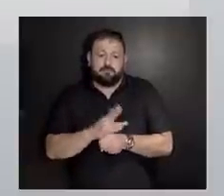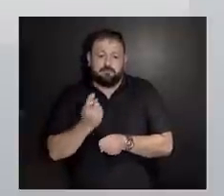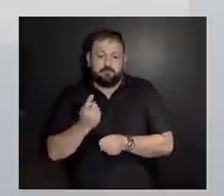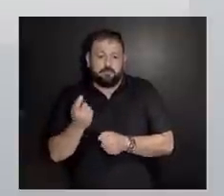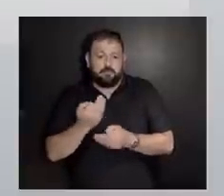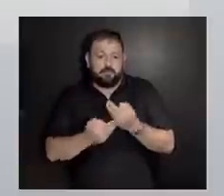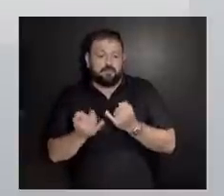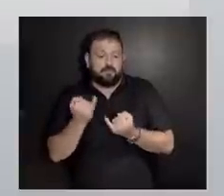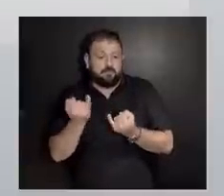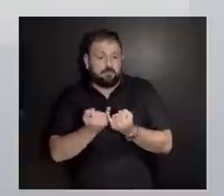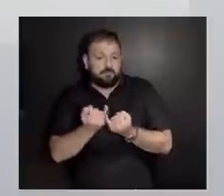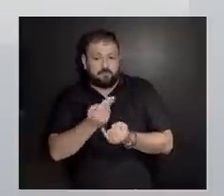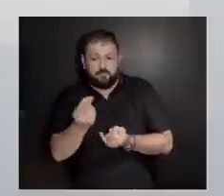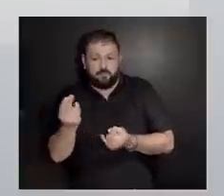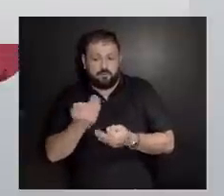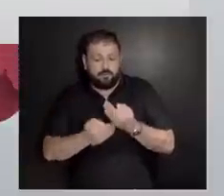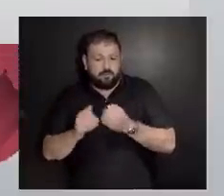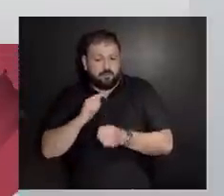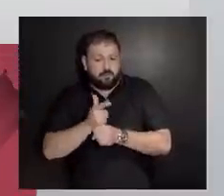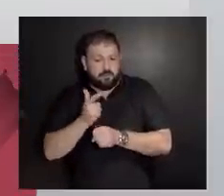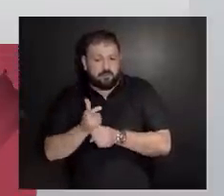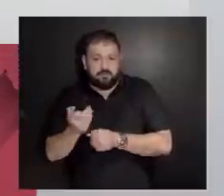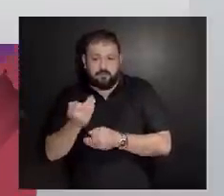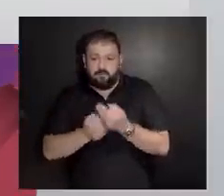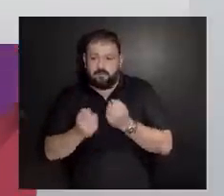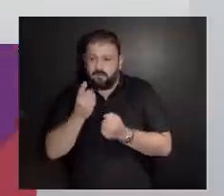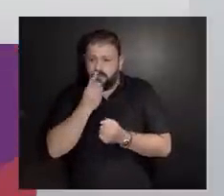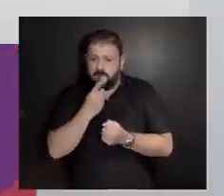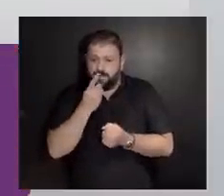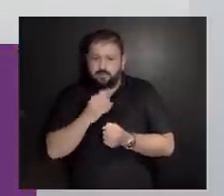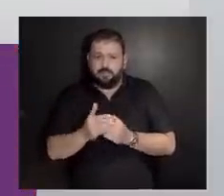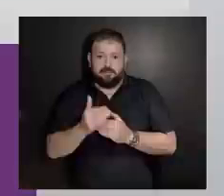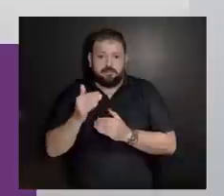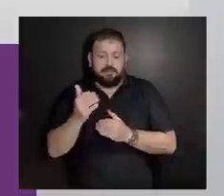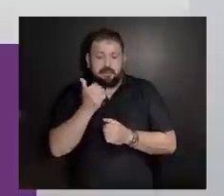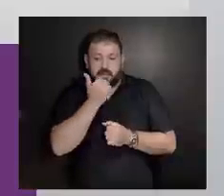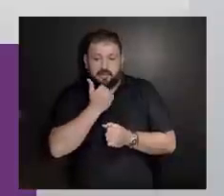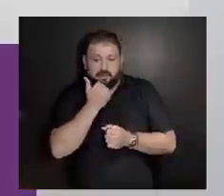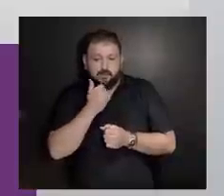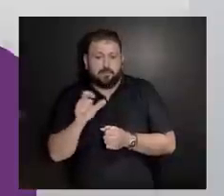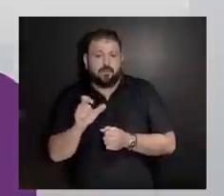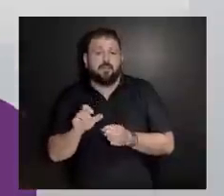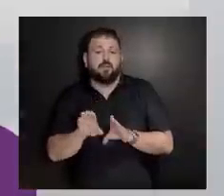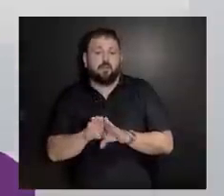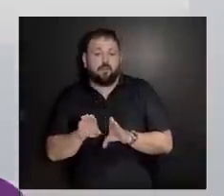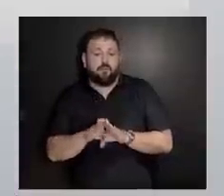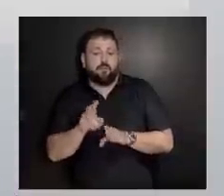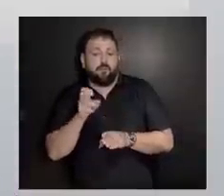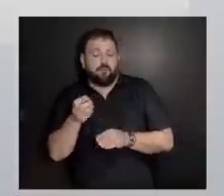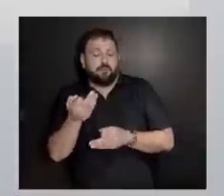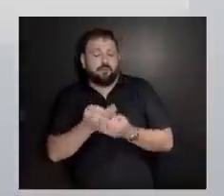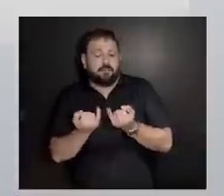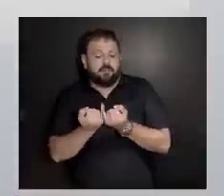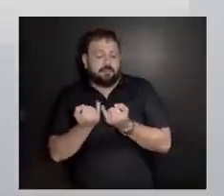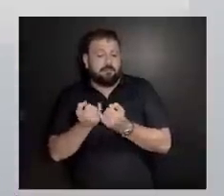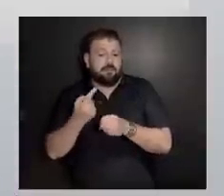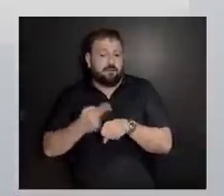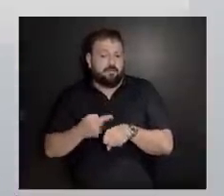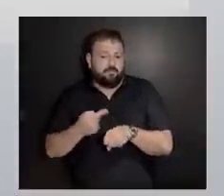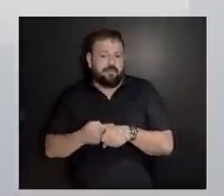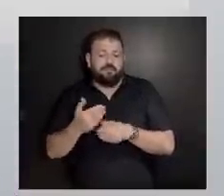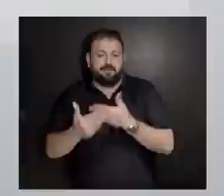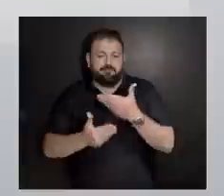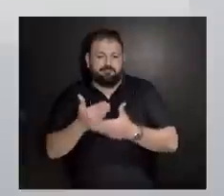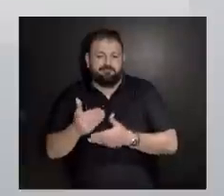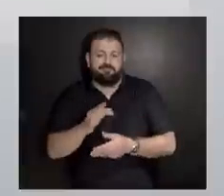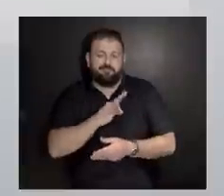dieron cuenta, no nada más la diabetes es la alteración en el azúcar, sino que como esta es una enfermedad crónica, afecta